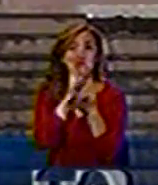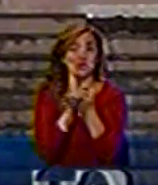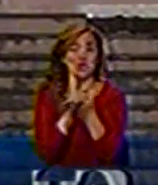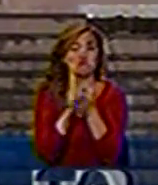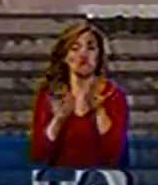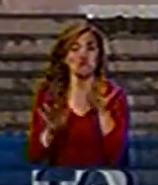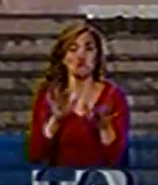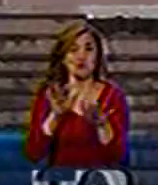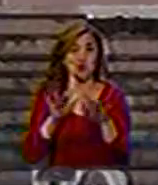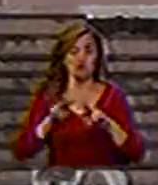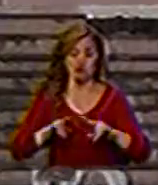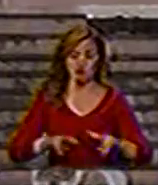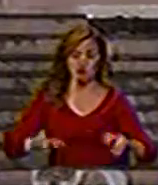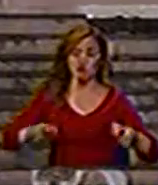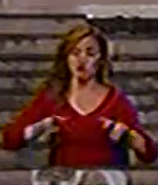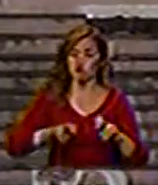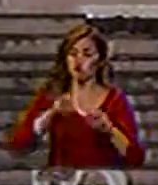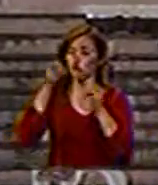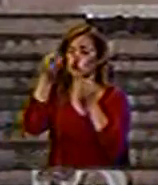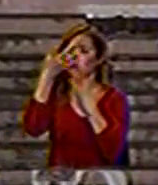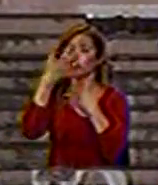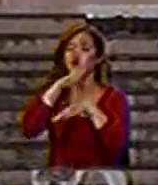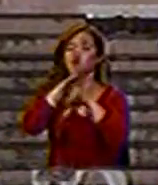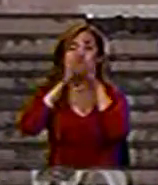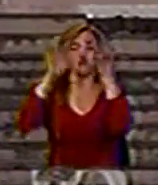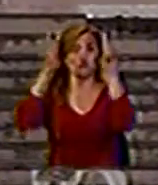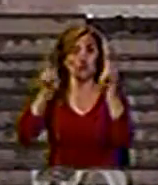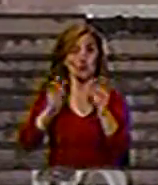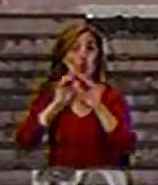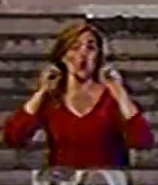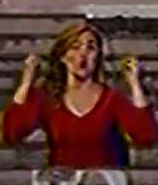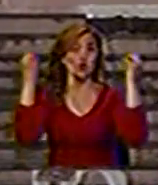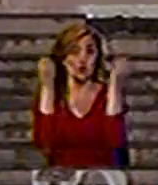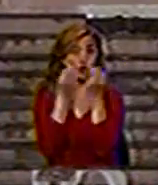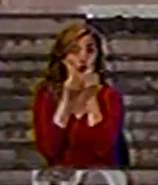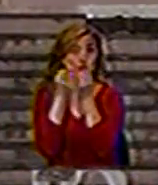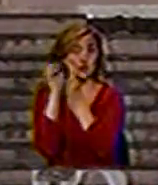encuentra recabando información de este tema a organizaciones de ese país.